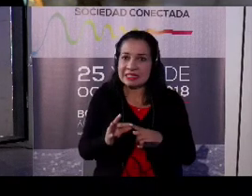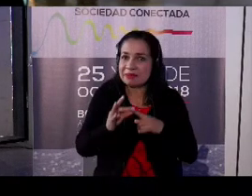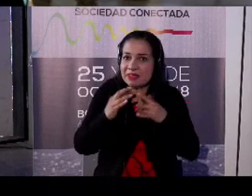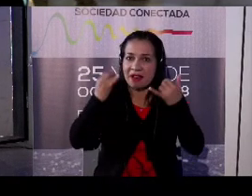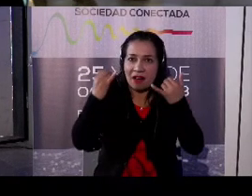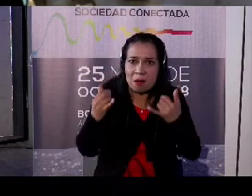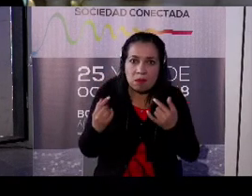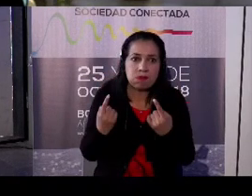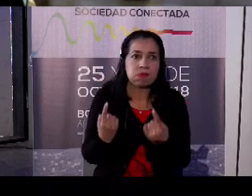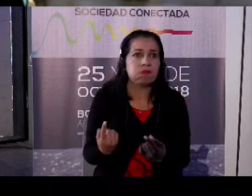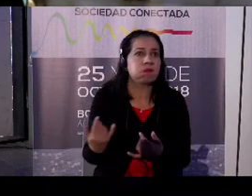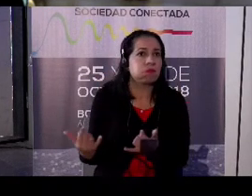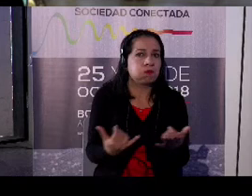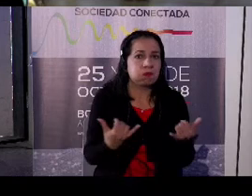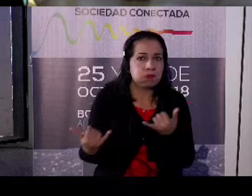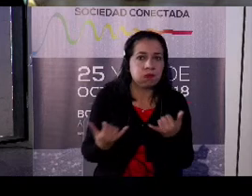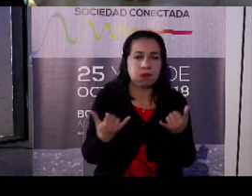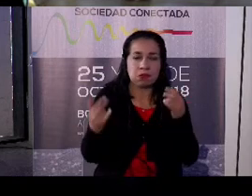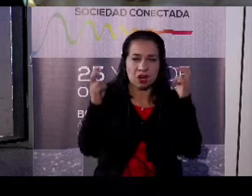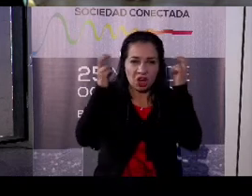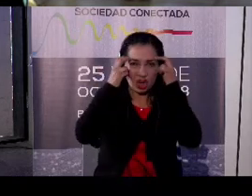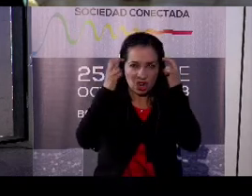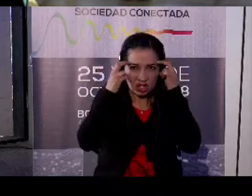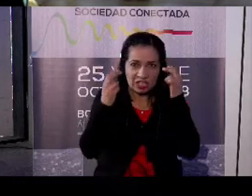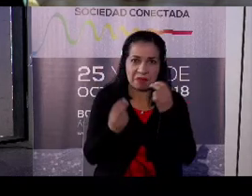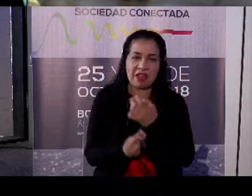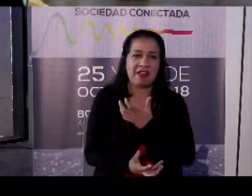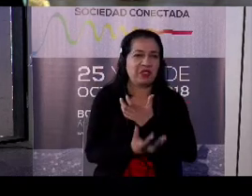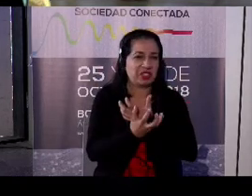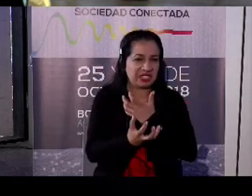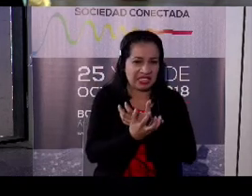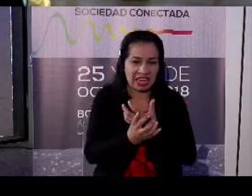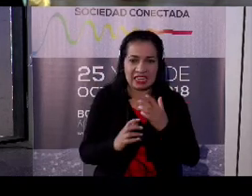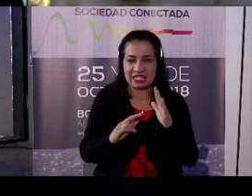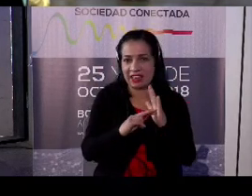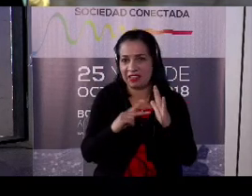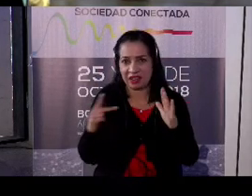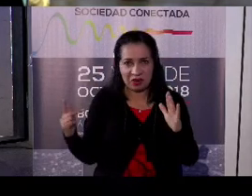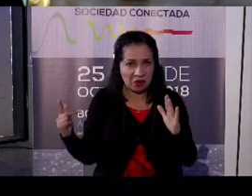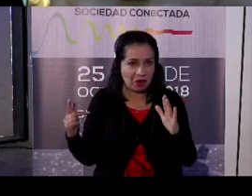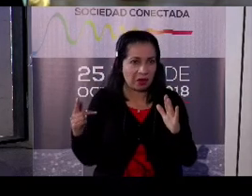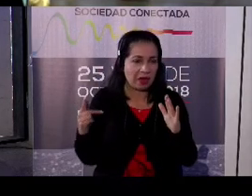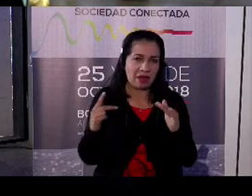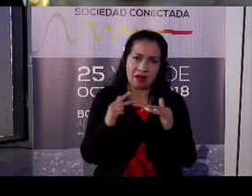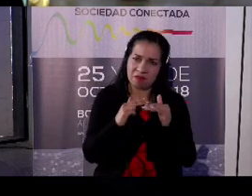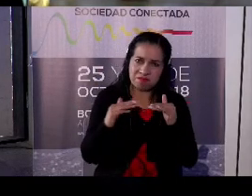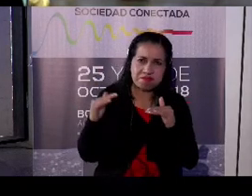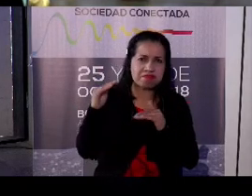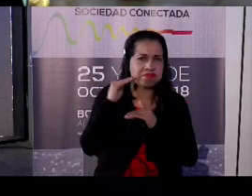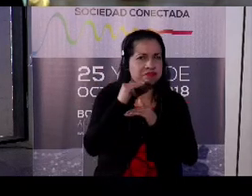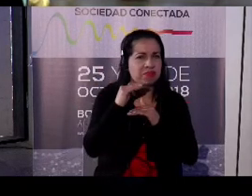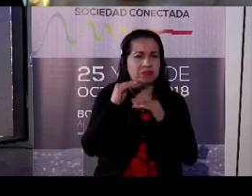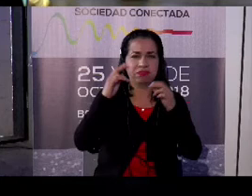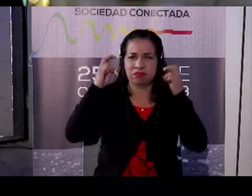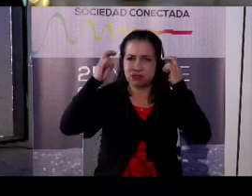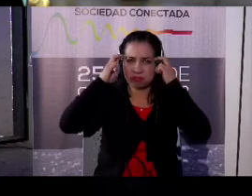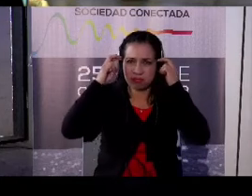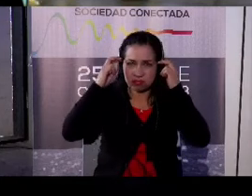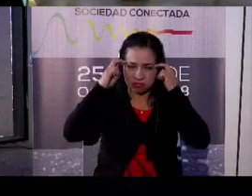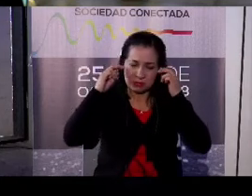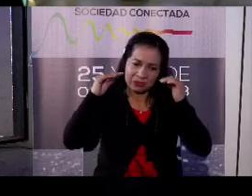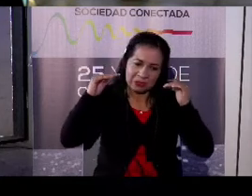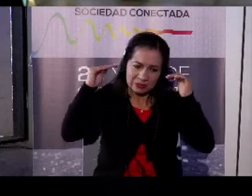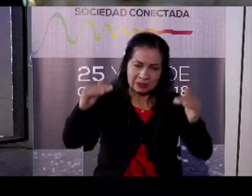conocimiento que tenemos en ciencia y tecnología que tiene la humanidad nos